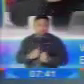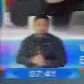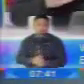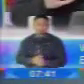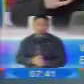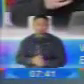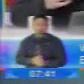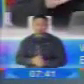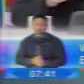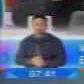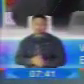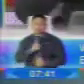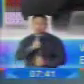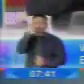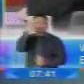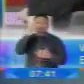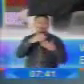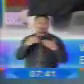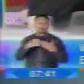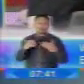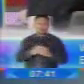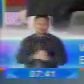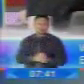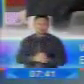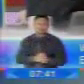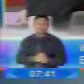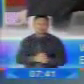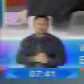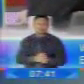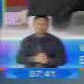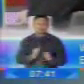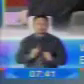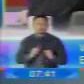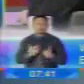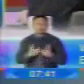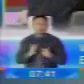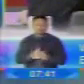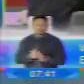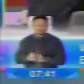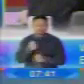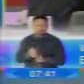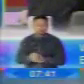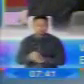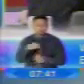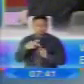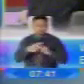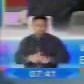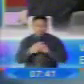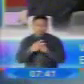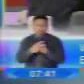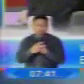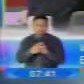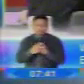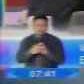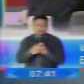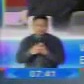Una línea de $1 millón es la que ya se está entregando en este momento para la generación